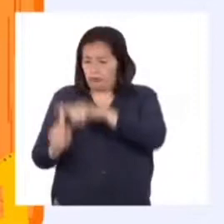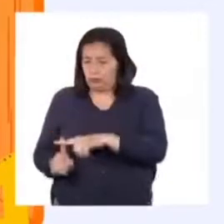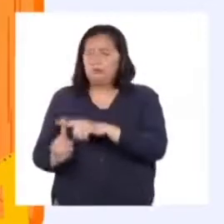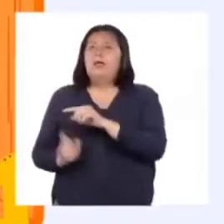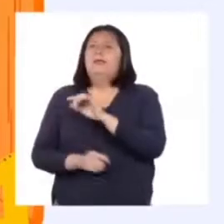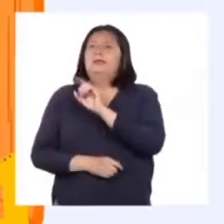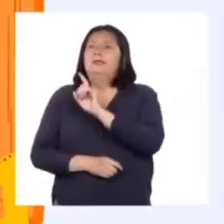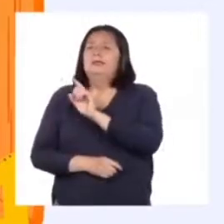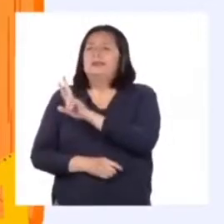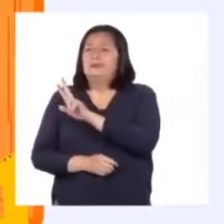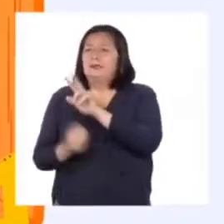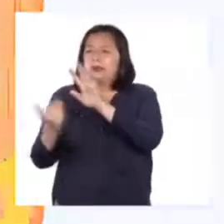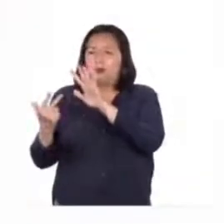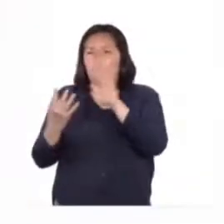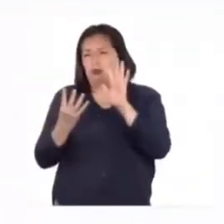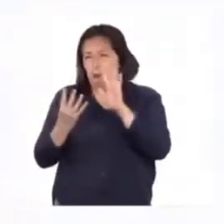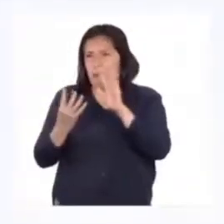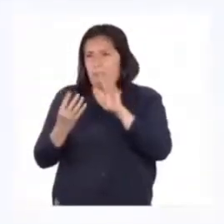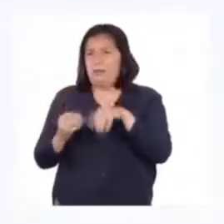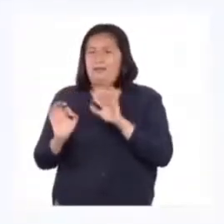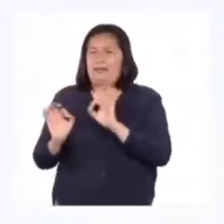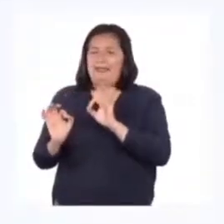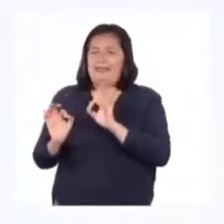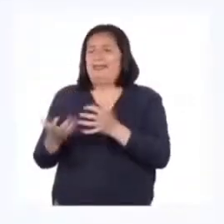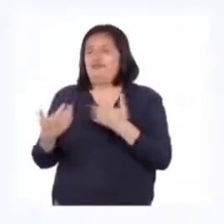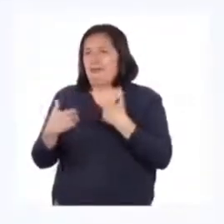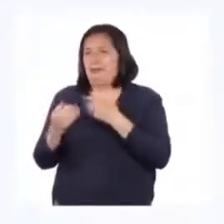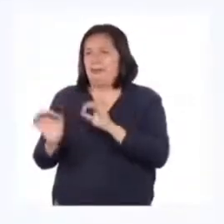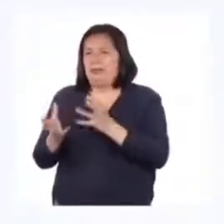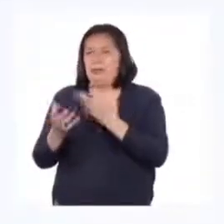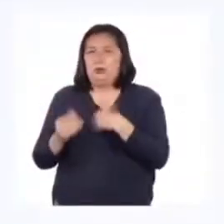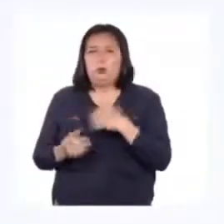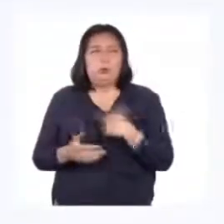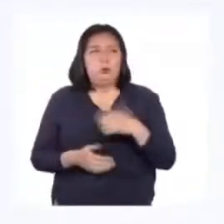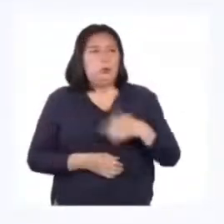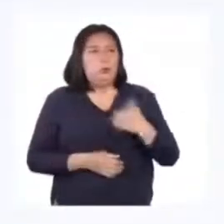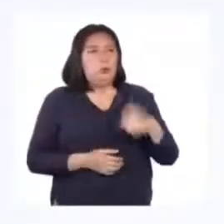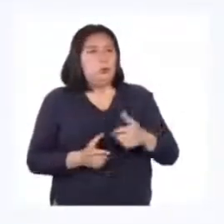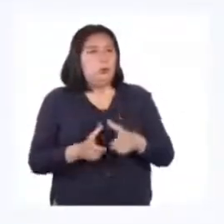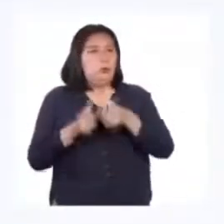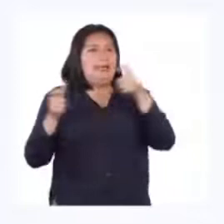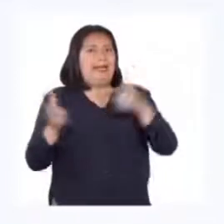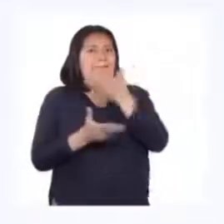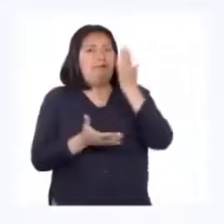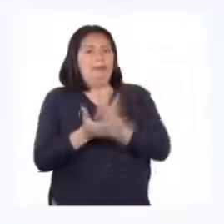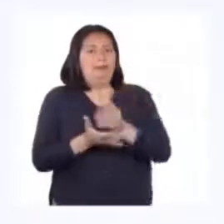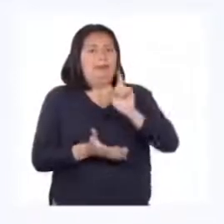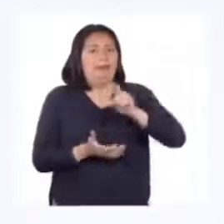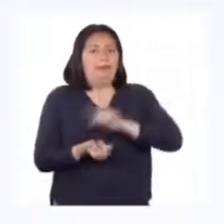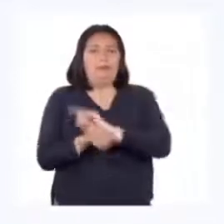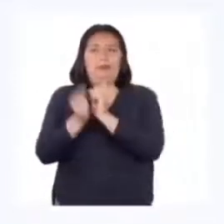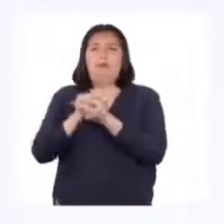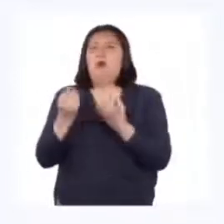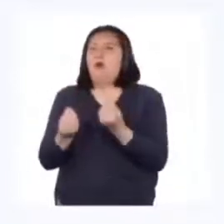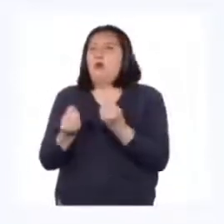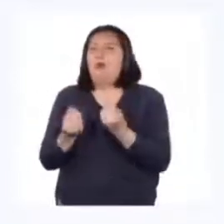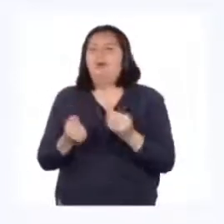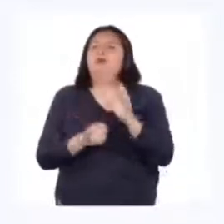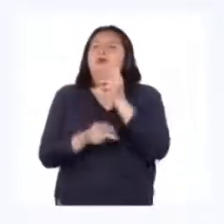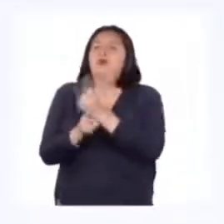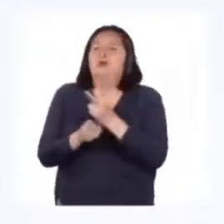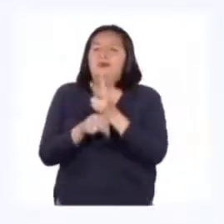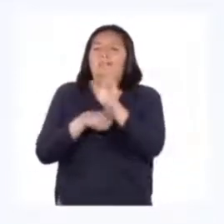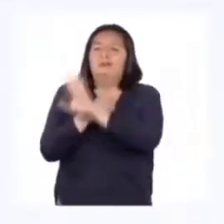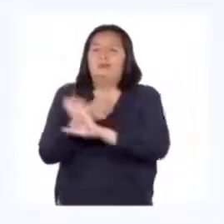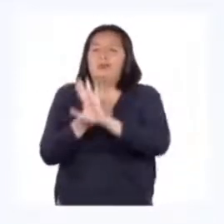389 especies amenazadas. Este es un problema muy grande que debemos revertir protegiendo y cuidando a los